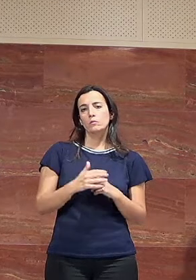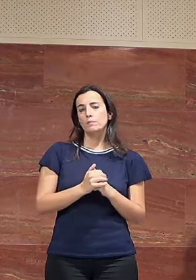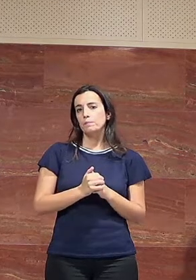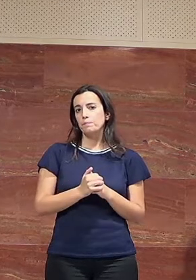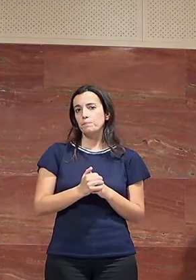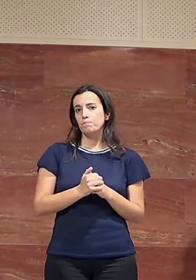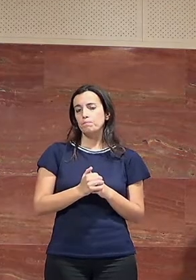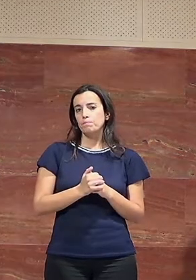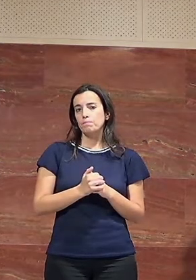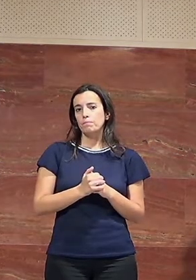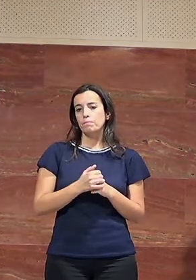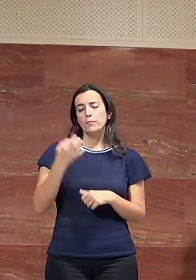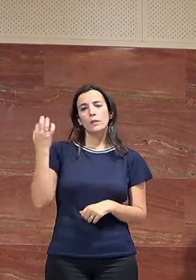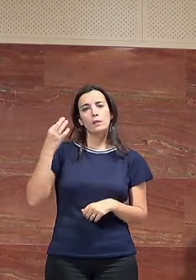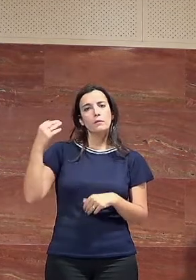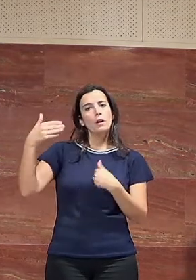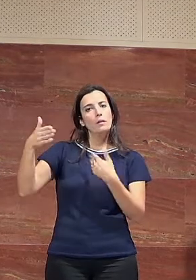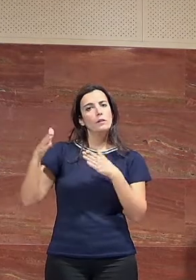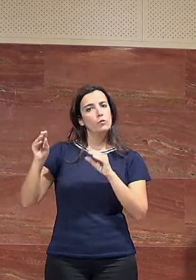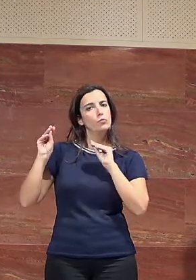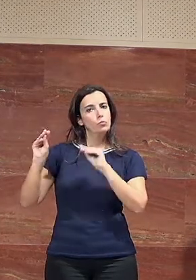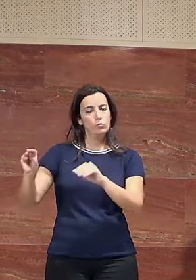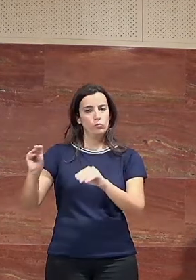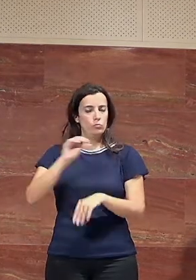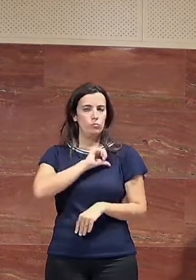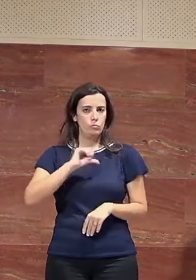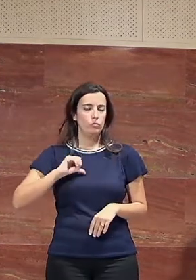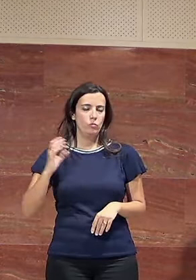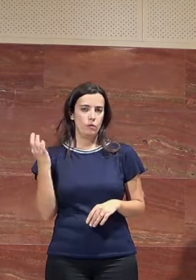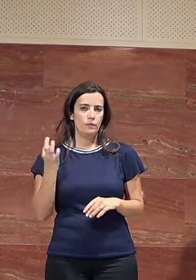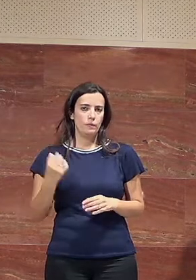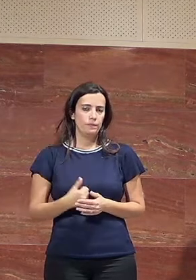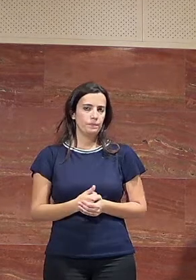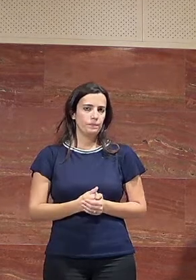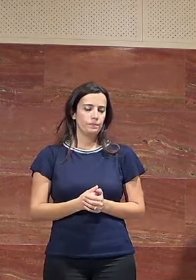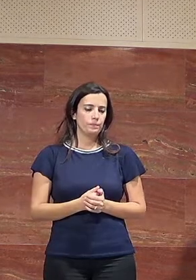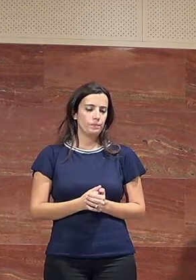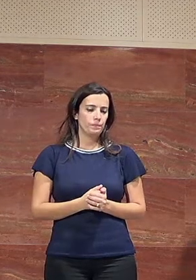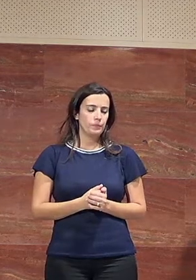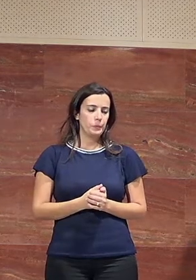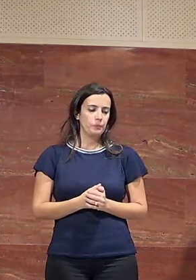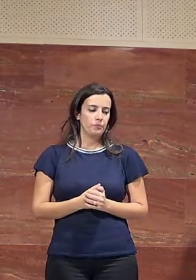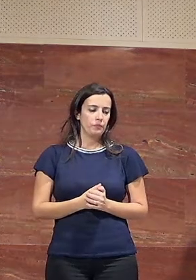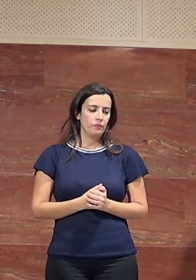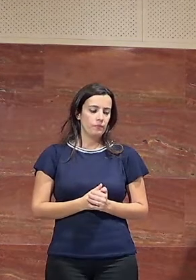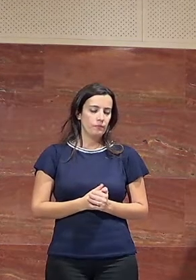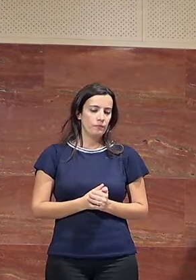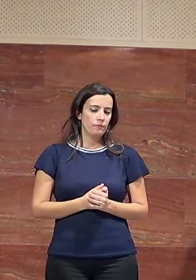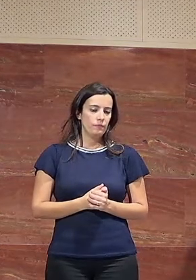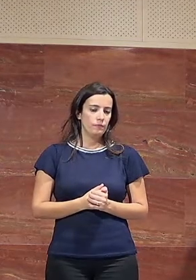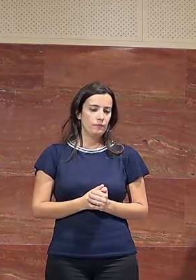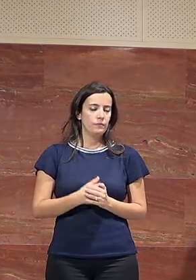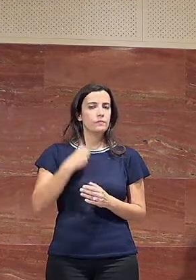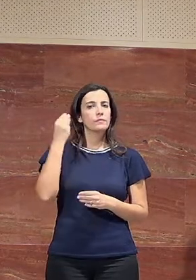que tienen su propia habitación dentro. Ujú. Y creo que compartir un